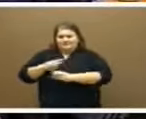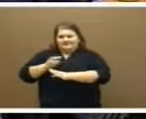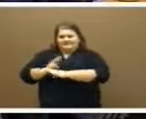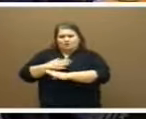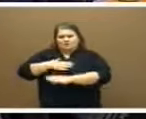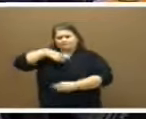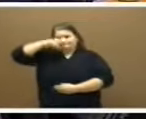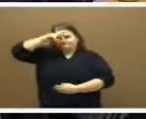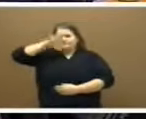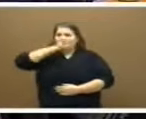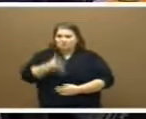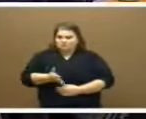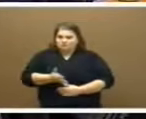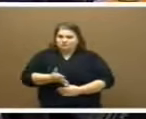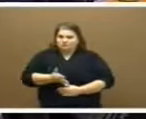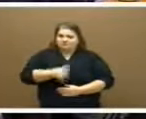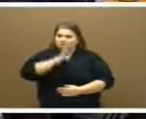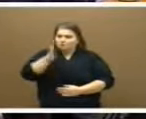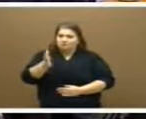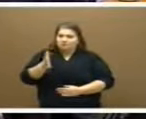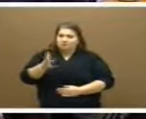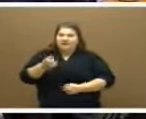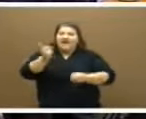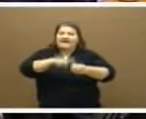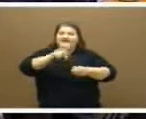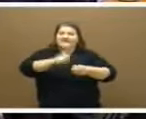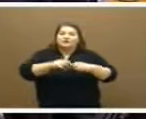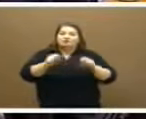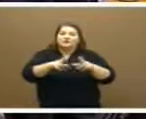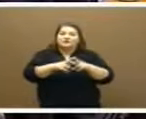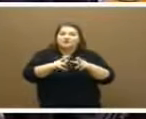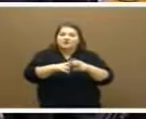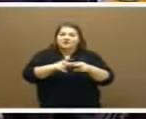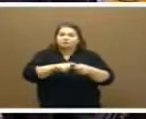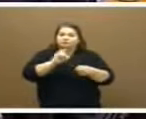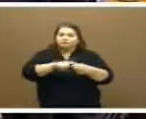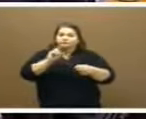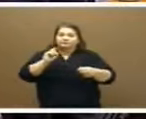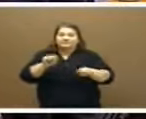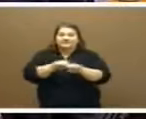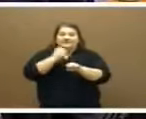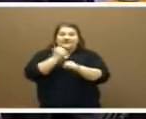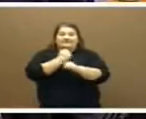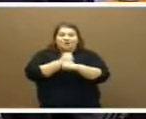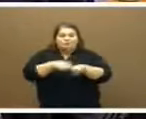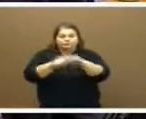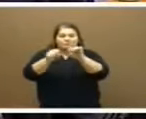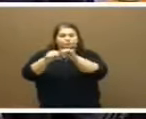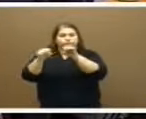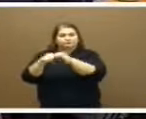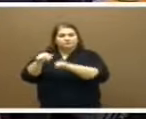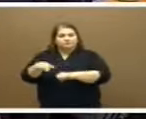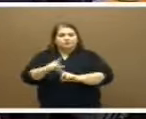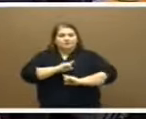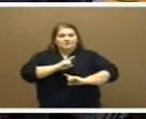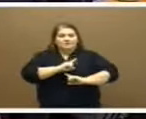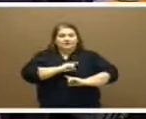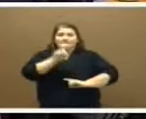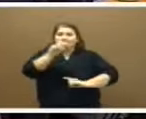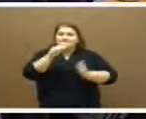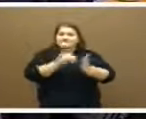parlamentario por la caída de la afiliación en Seguridad Social, destrucción de empleo en el mes de noviembre, en un número